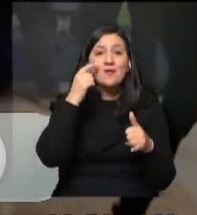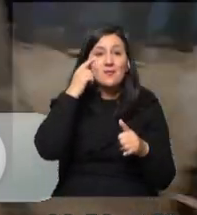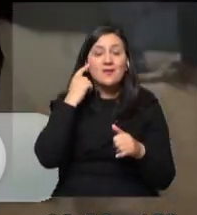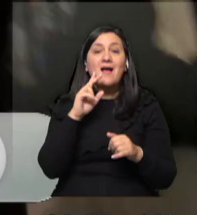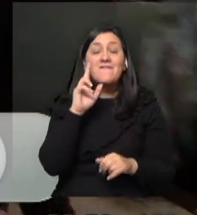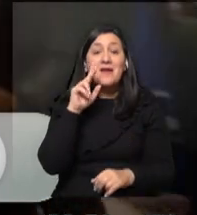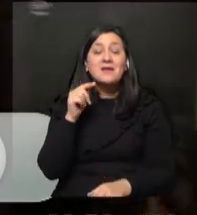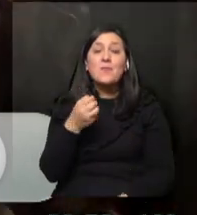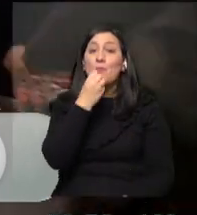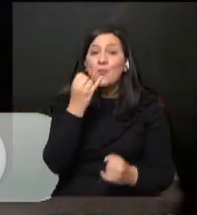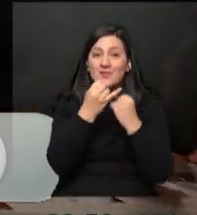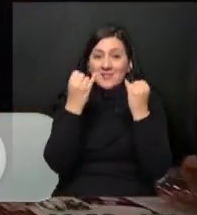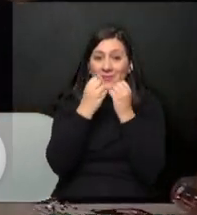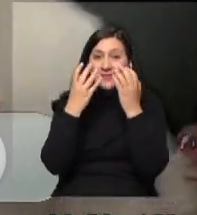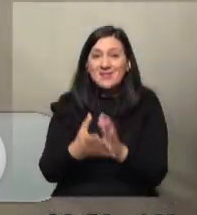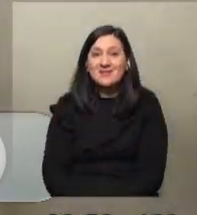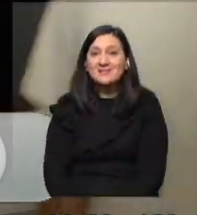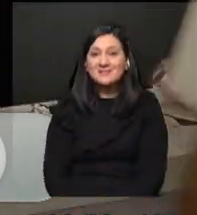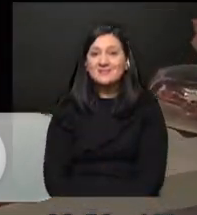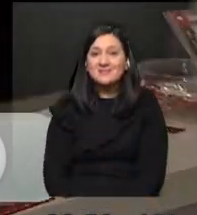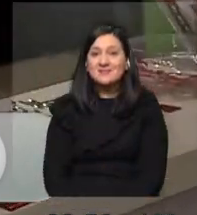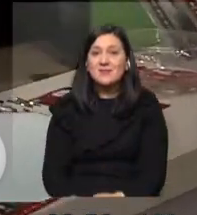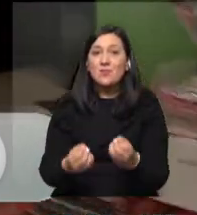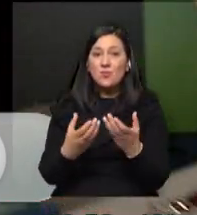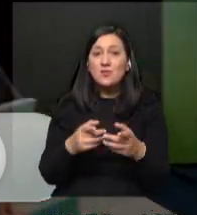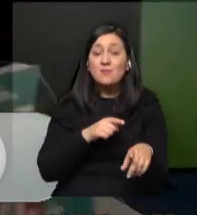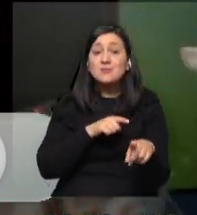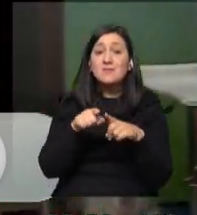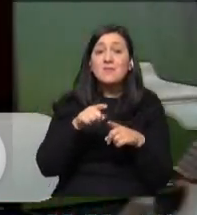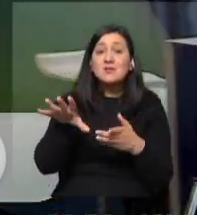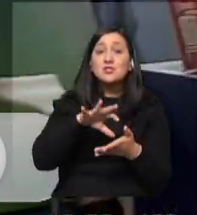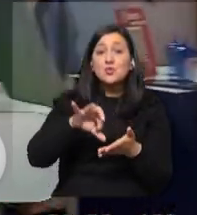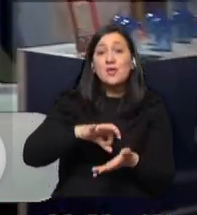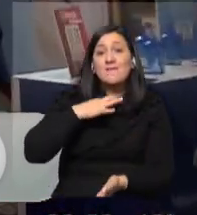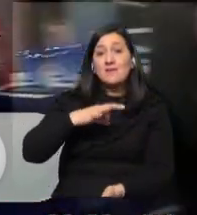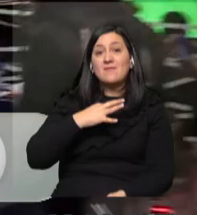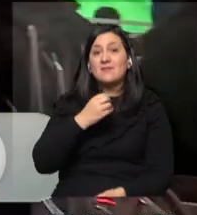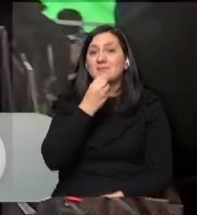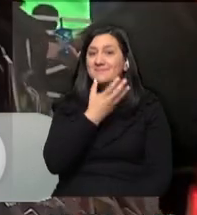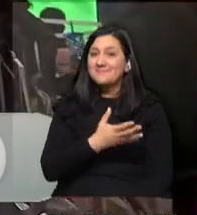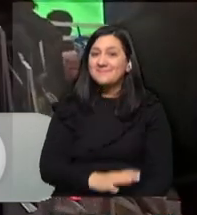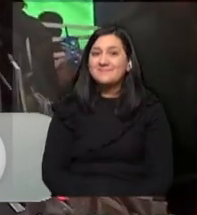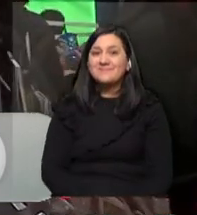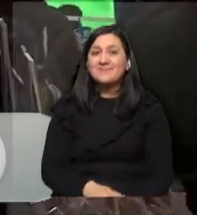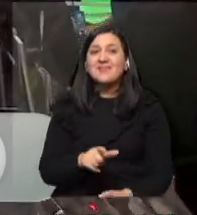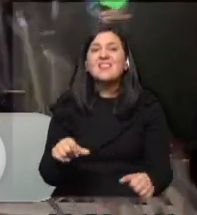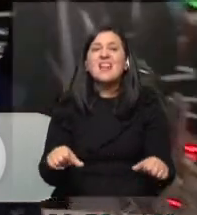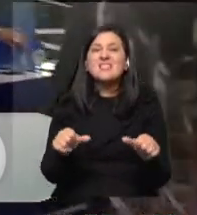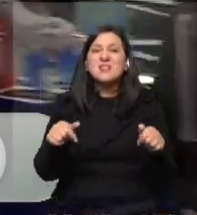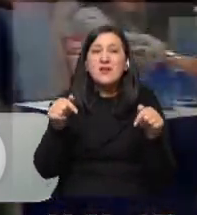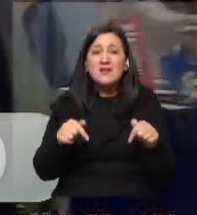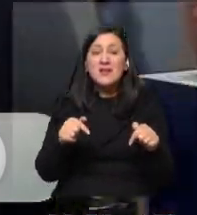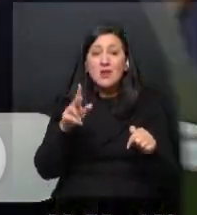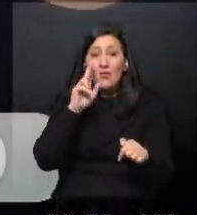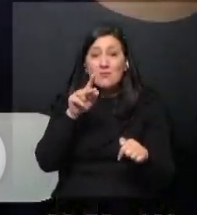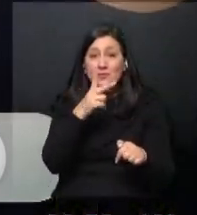mano. Hola, buen día, ¿cómo le va? Caballero, estamos en vivo para Ciudad Viva. ¿Qué tal? ¿Qué onda con esto? ¿Qué es lo que está sucediendo acá? Lo